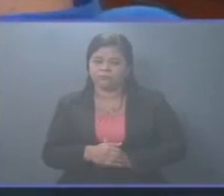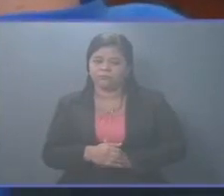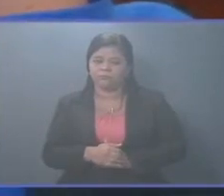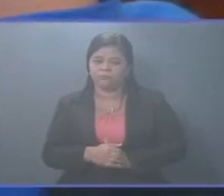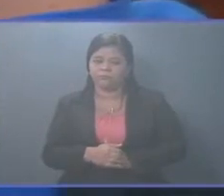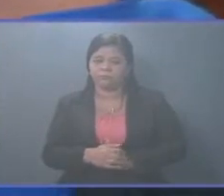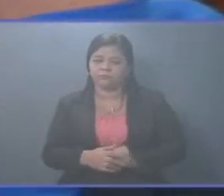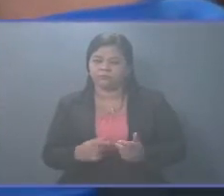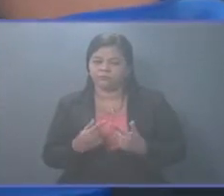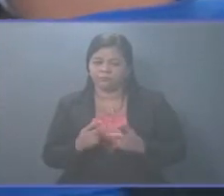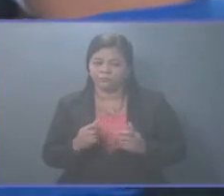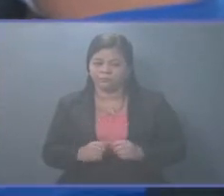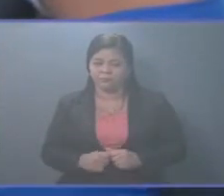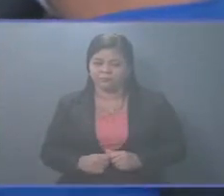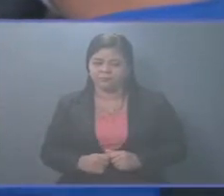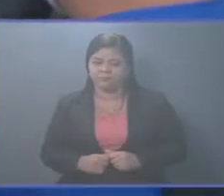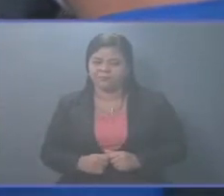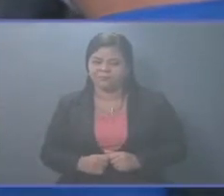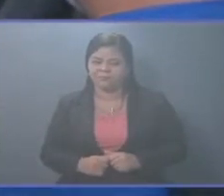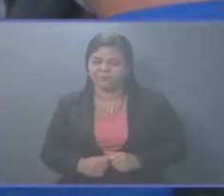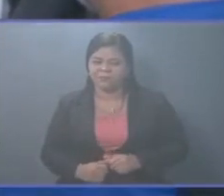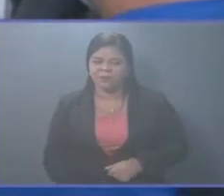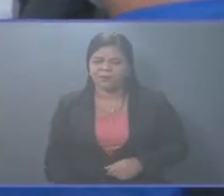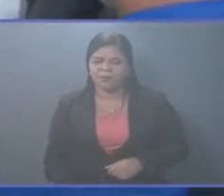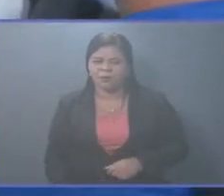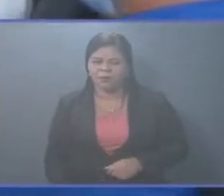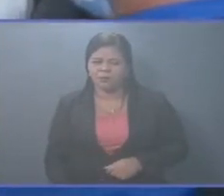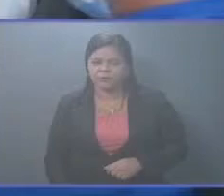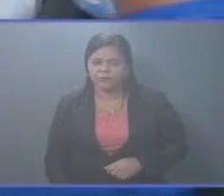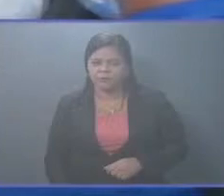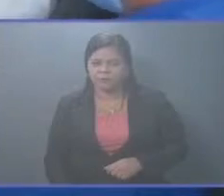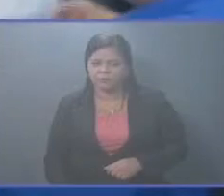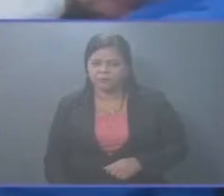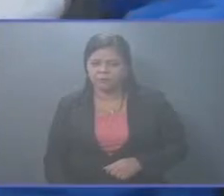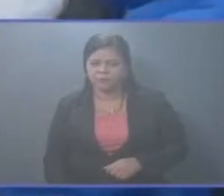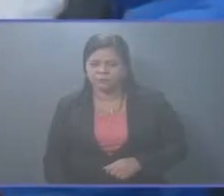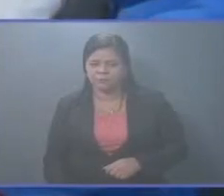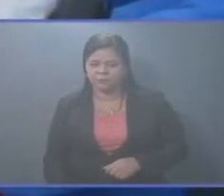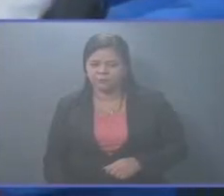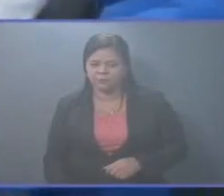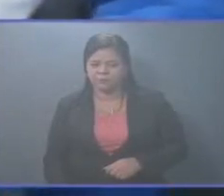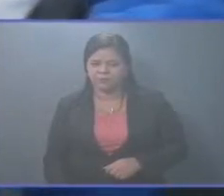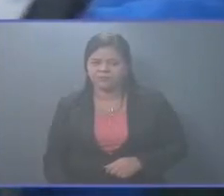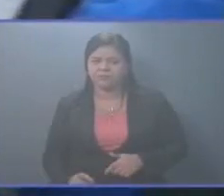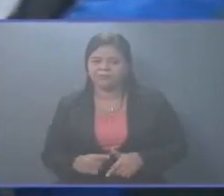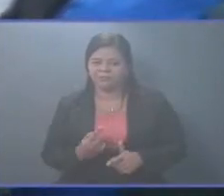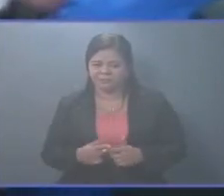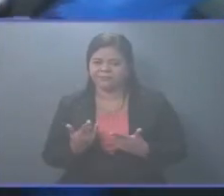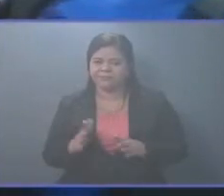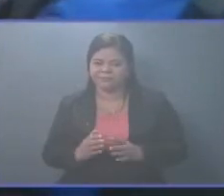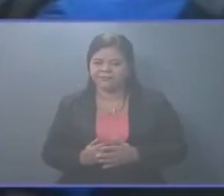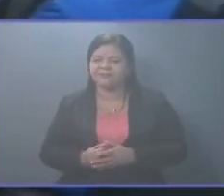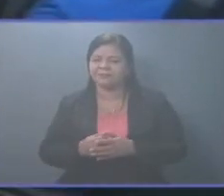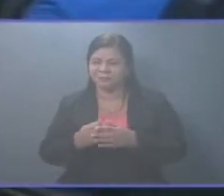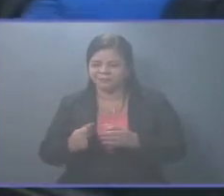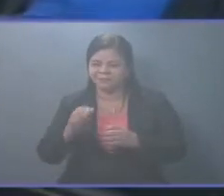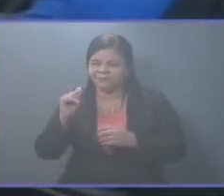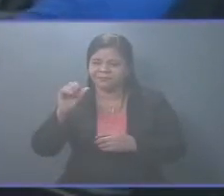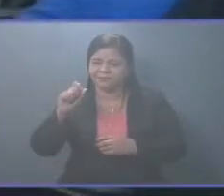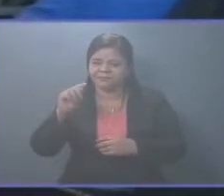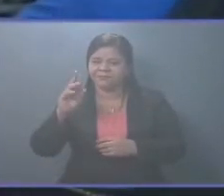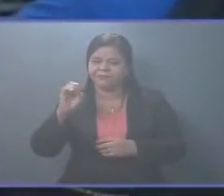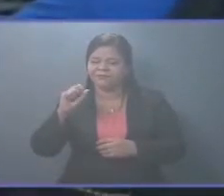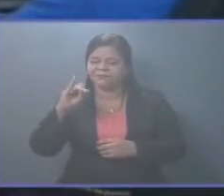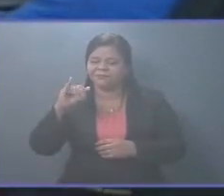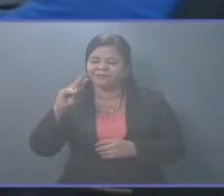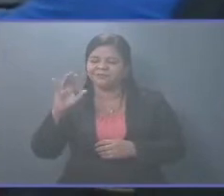Yo creo que hay una duda razonable al momento para no utilizar la de AstraZeneca, porque no tiene el visto